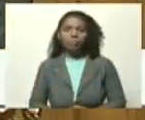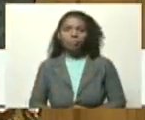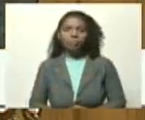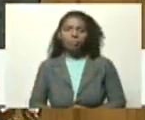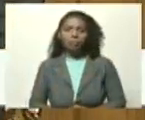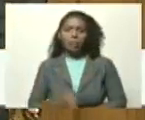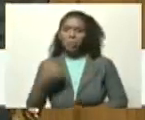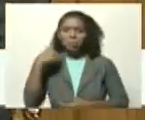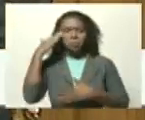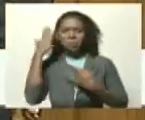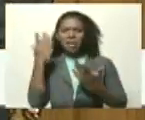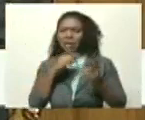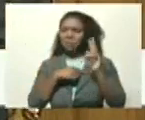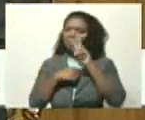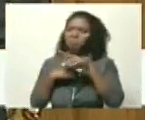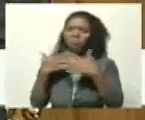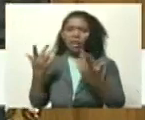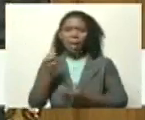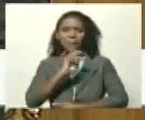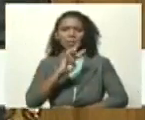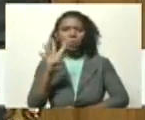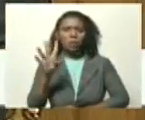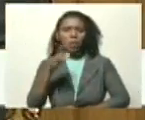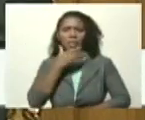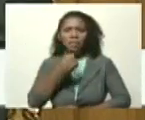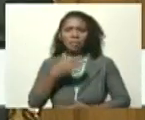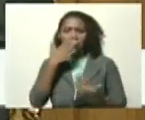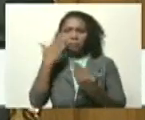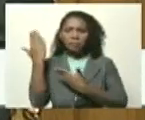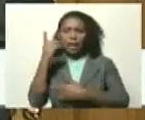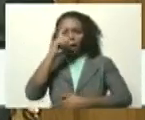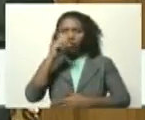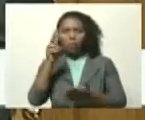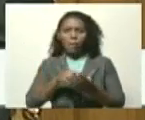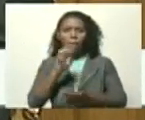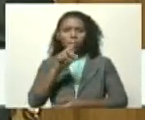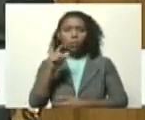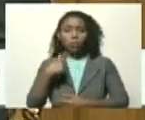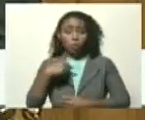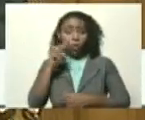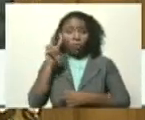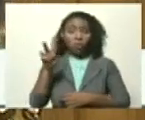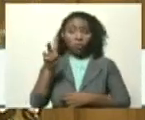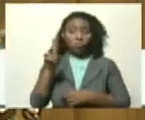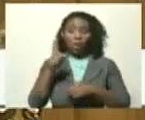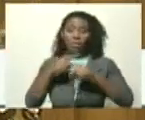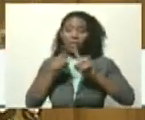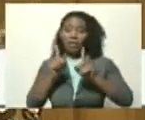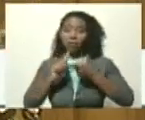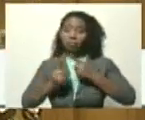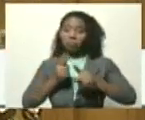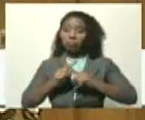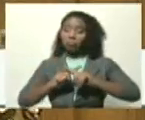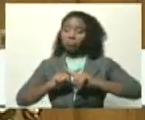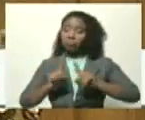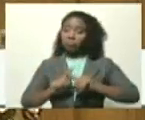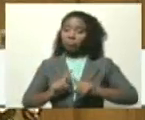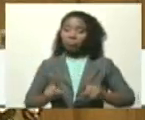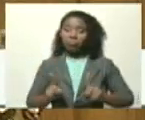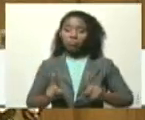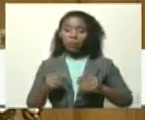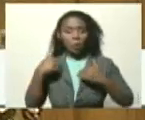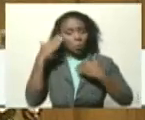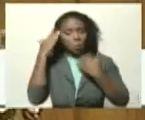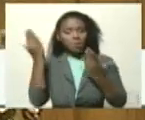Yo no sé qué fue lo que vieron ellos el 24 de diciembre del año 2021. Yo vi una cosa muy diferente. No sé qué es